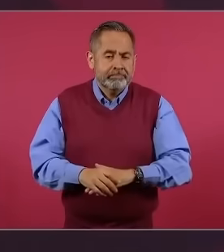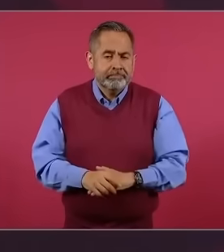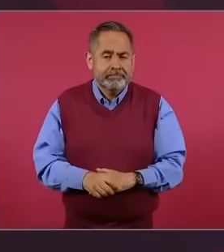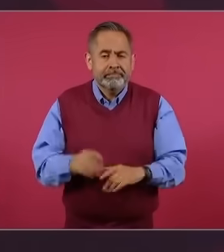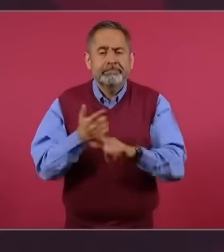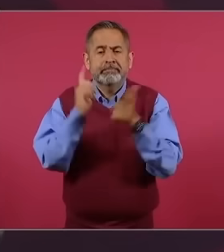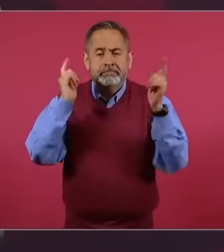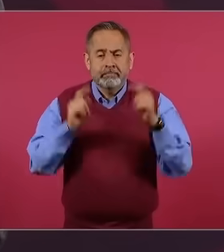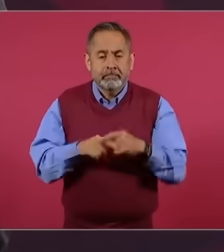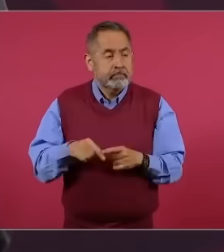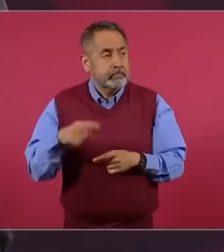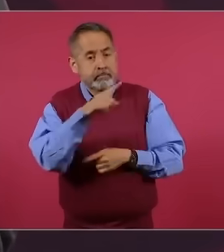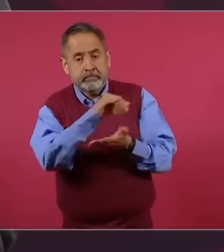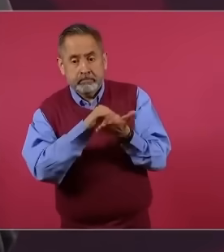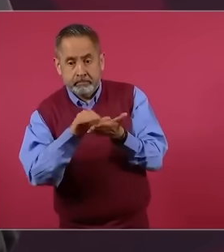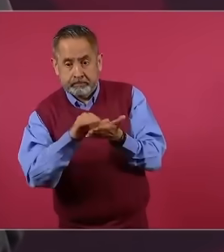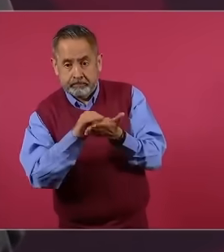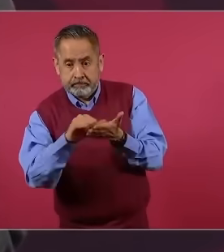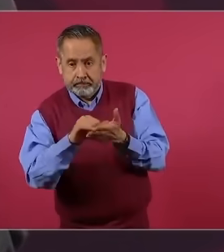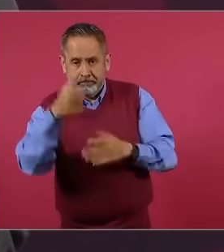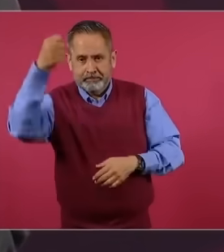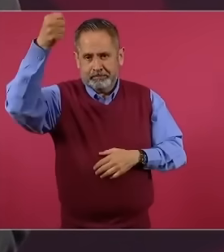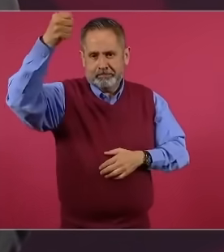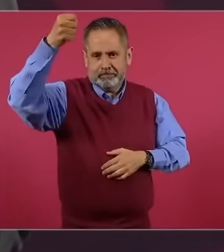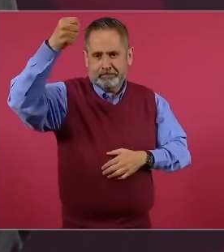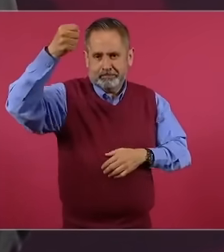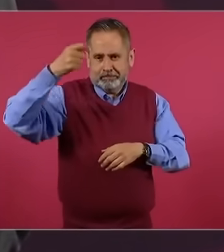No, en Nueva York está la Estatua de la Libertad, pues.